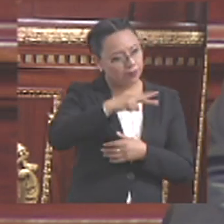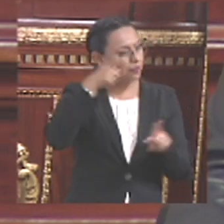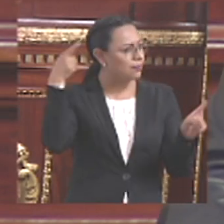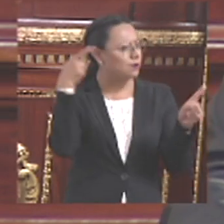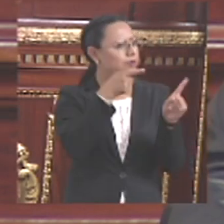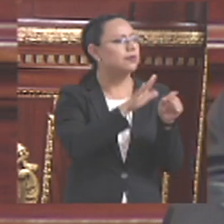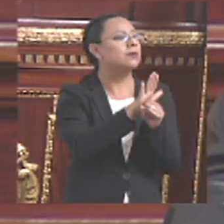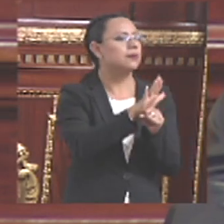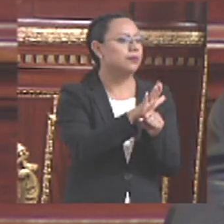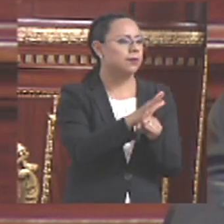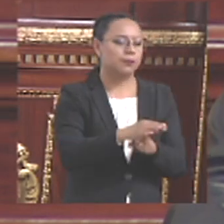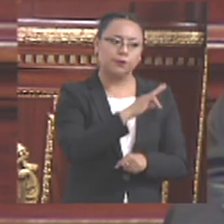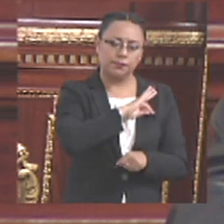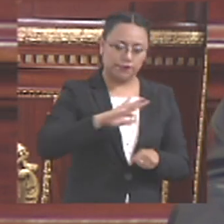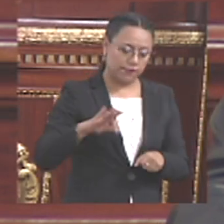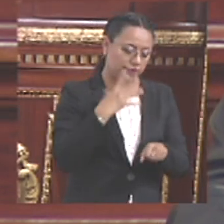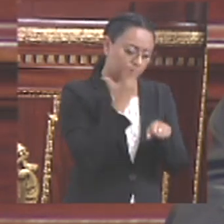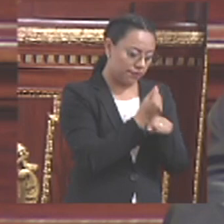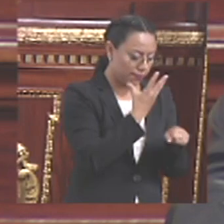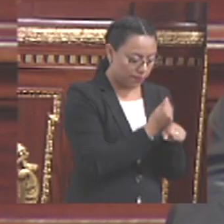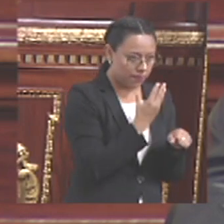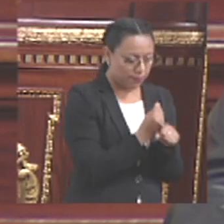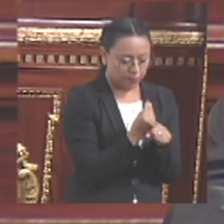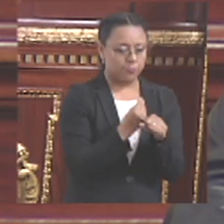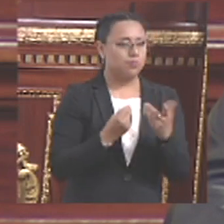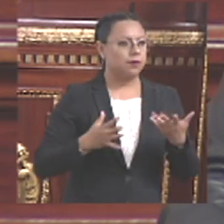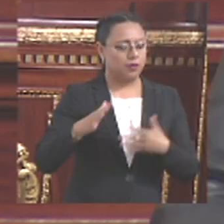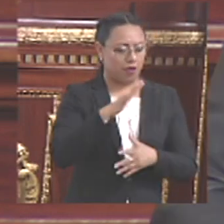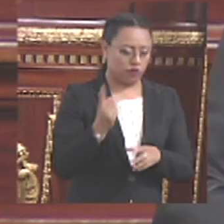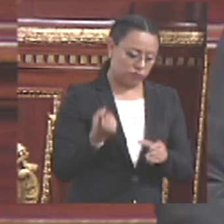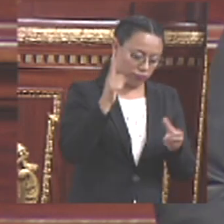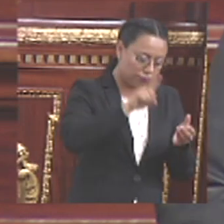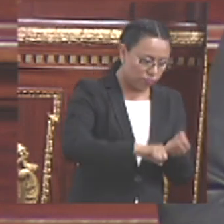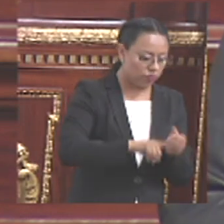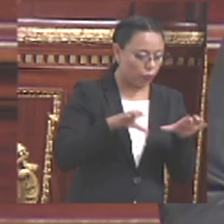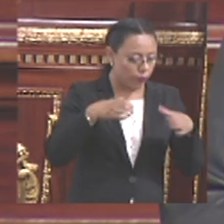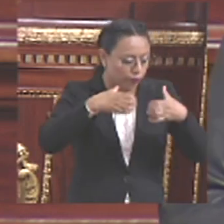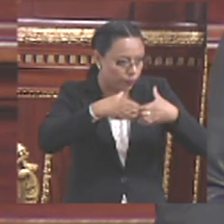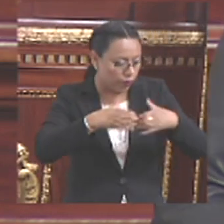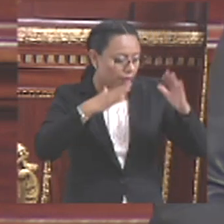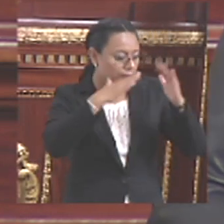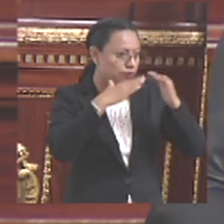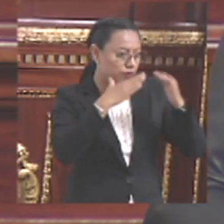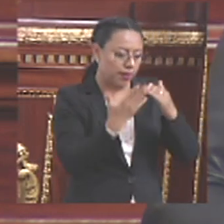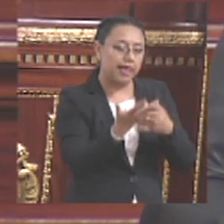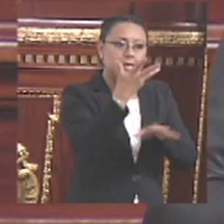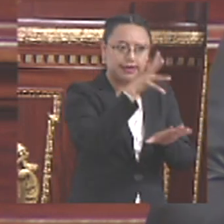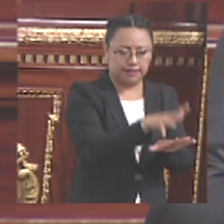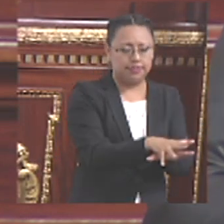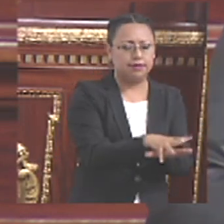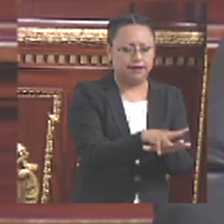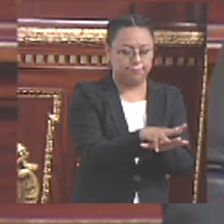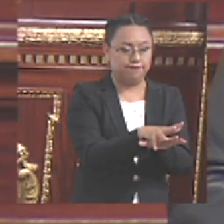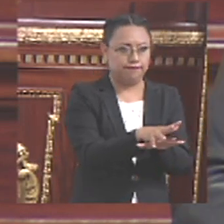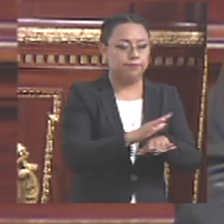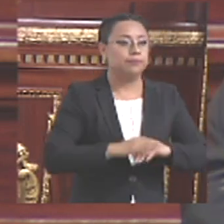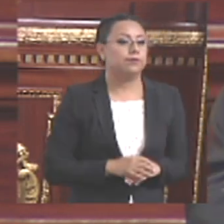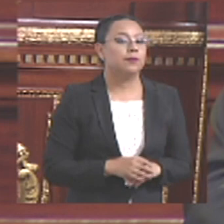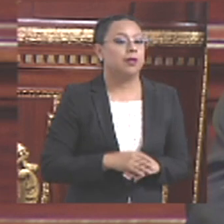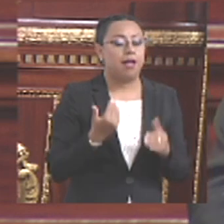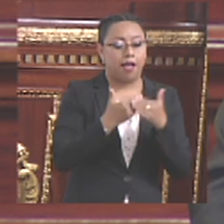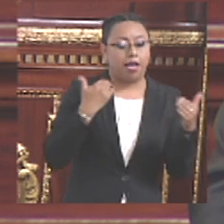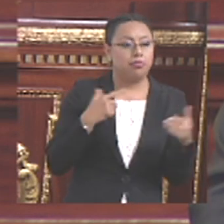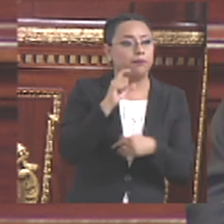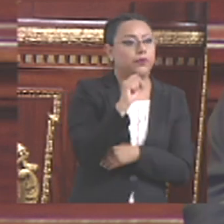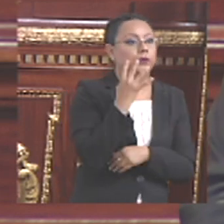finalidad de restituirlos en su entorno, su comunidad y su vivienda integralmente. Y es que el 24 de